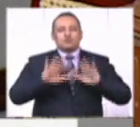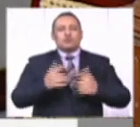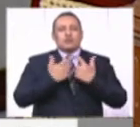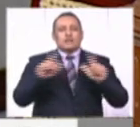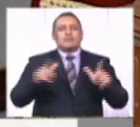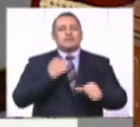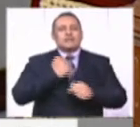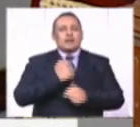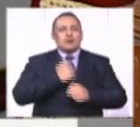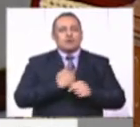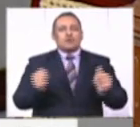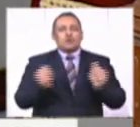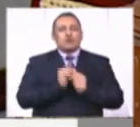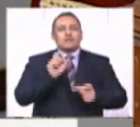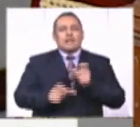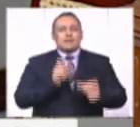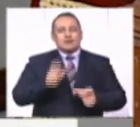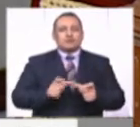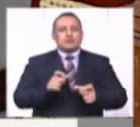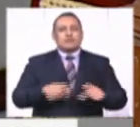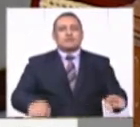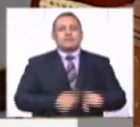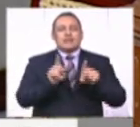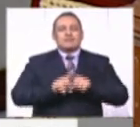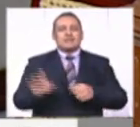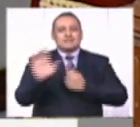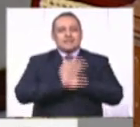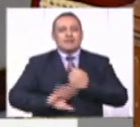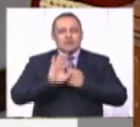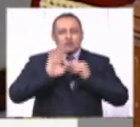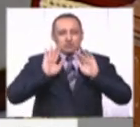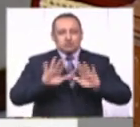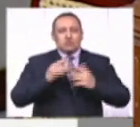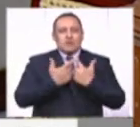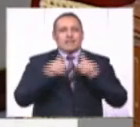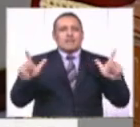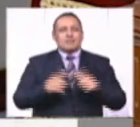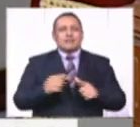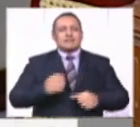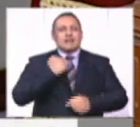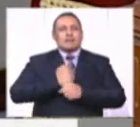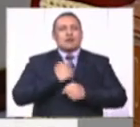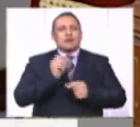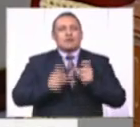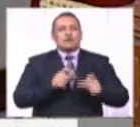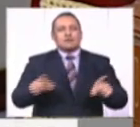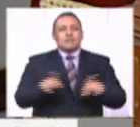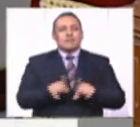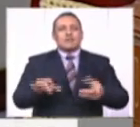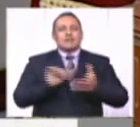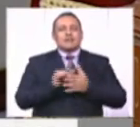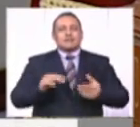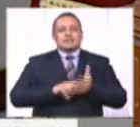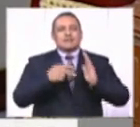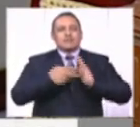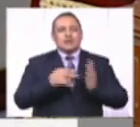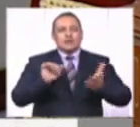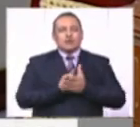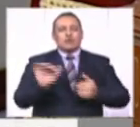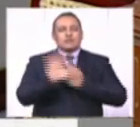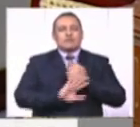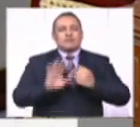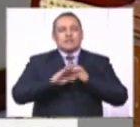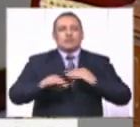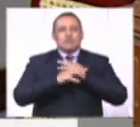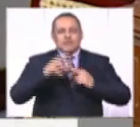ejercicio de la ciudadanía defender ese libre ejercicio de la ciudadanía más aún si se trata de defender la